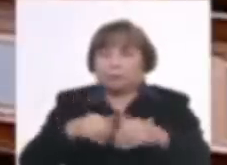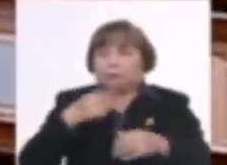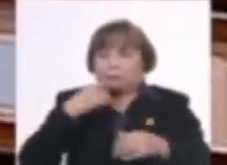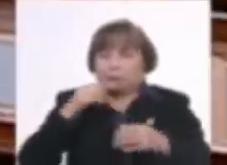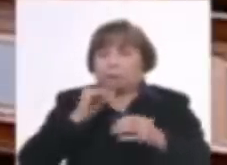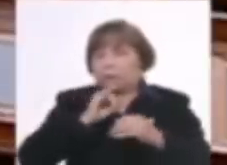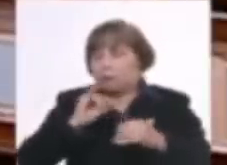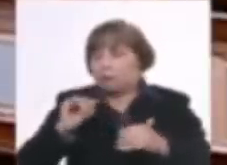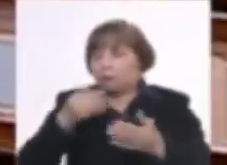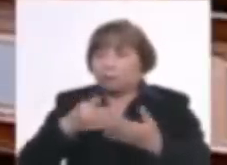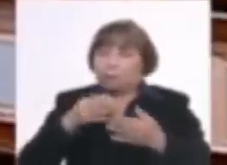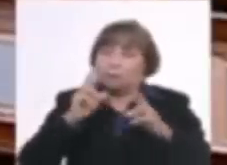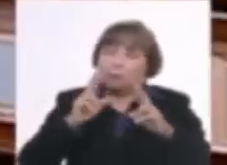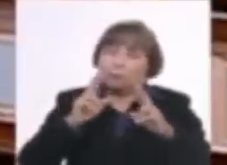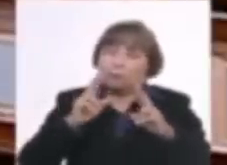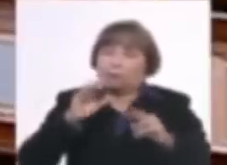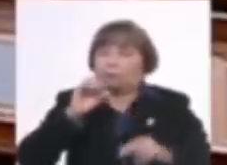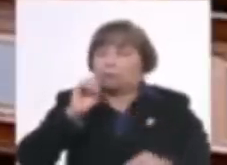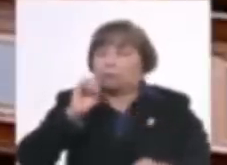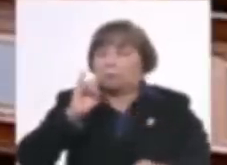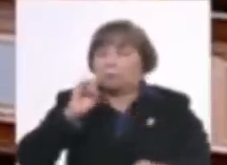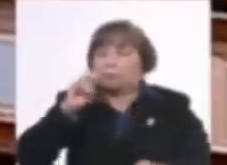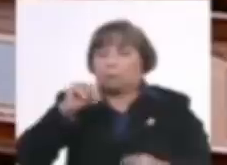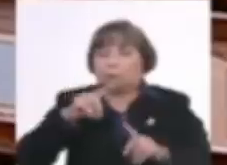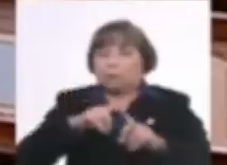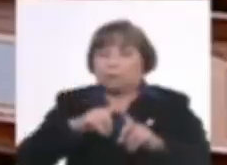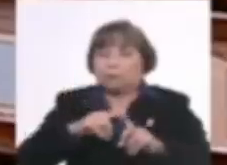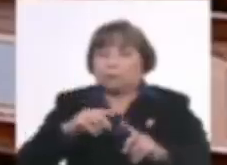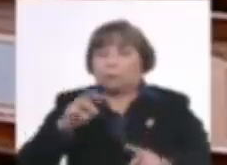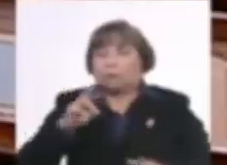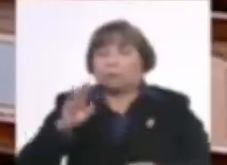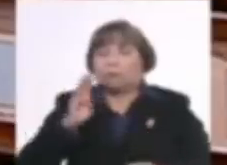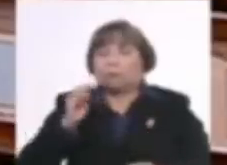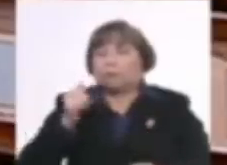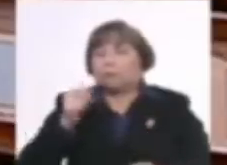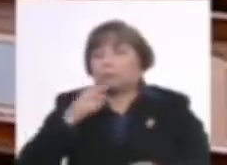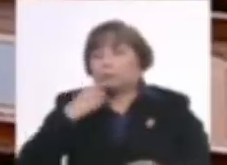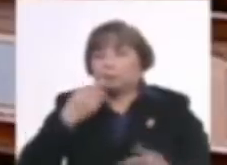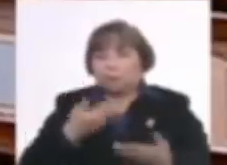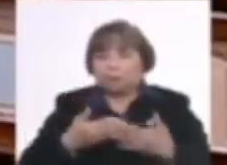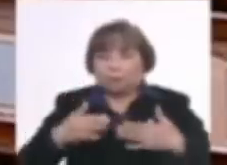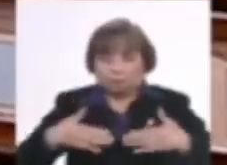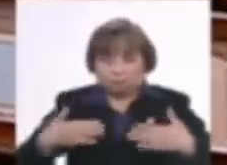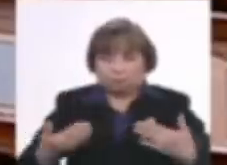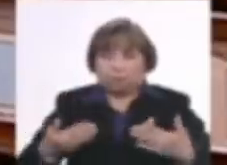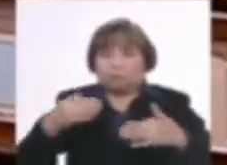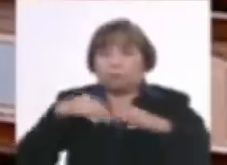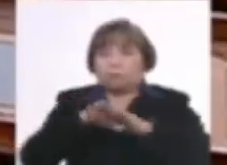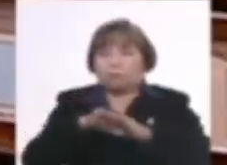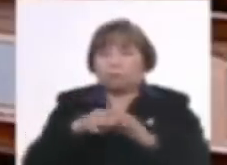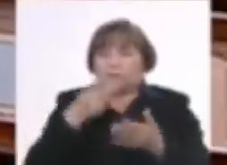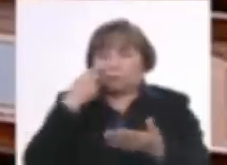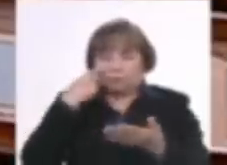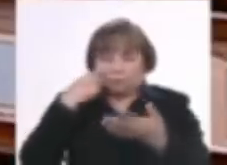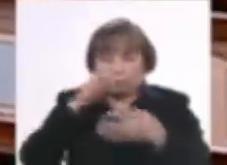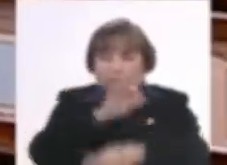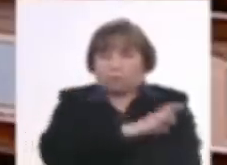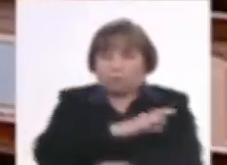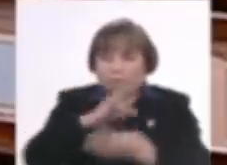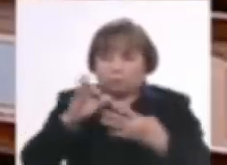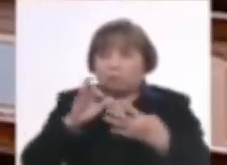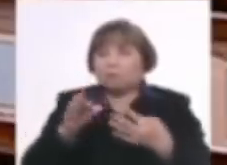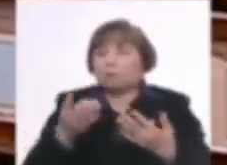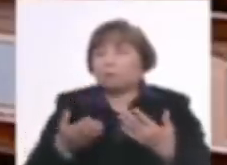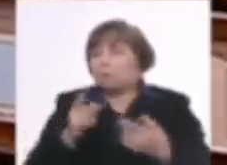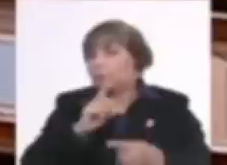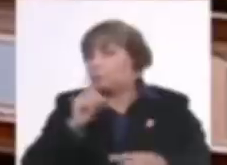está evadiendo y ojalá que SUNAT, como dice la congresista Rosángela Bárbara, pudiera entrar a fiscalizar a la